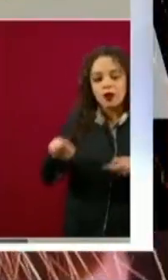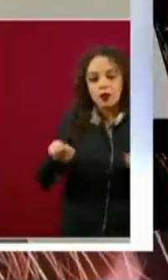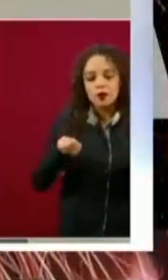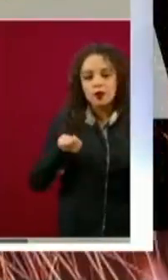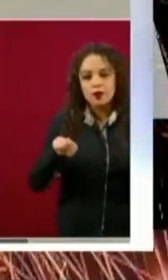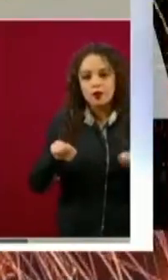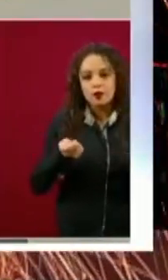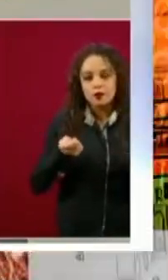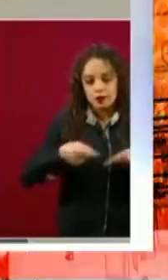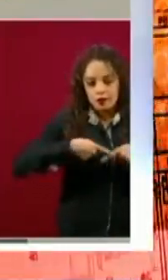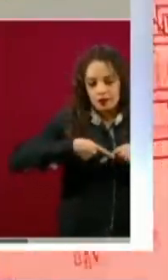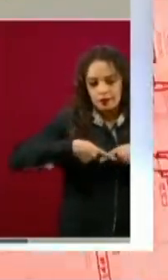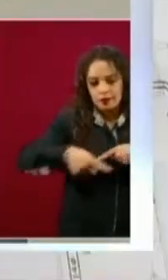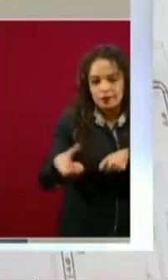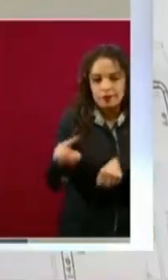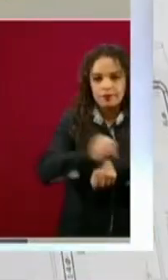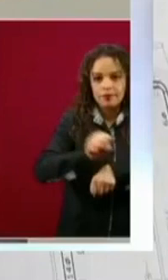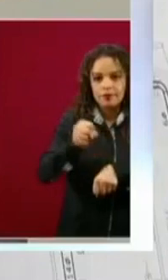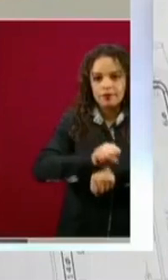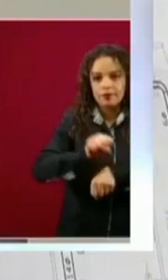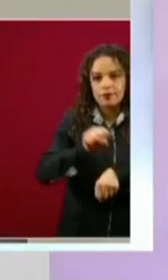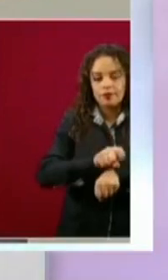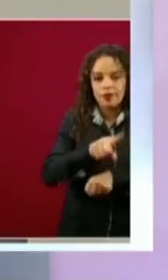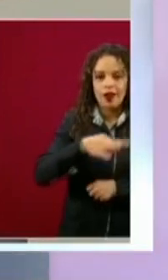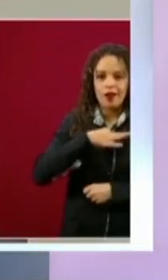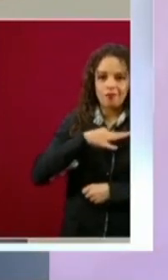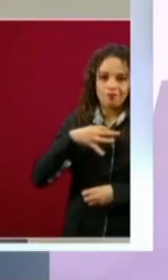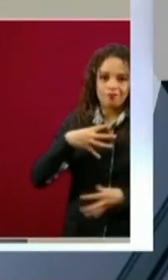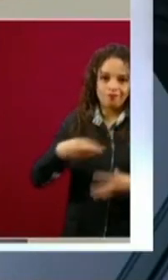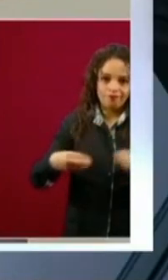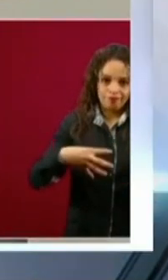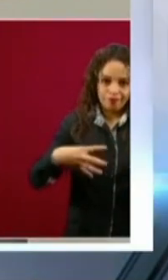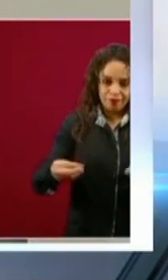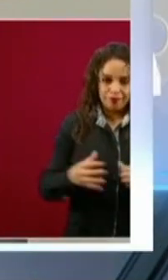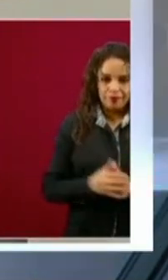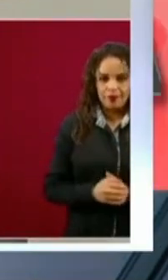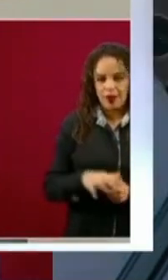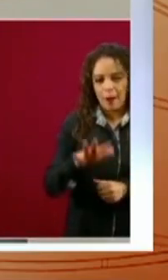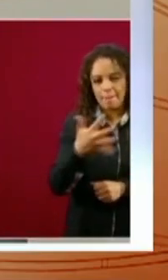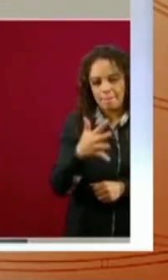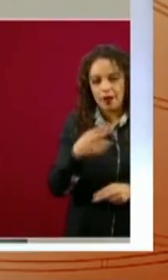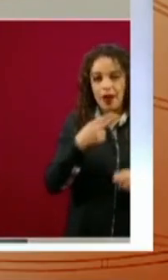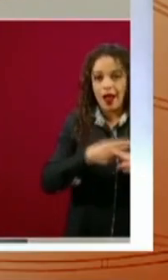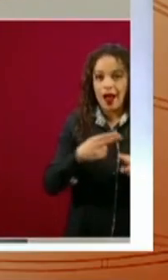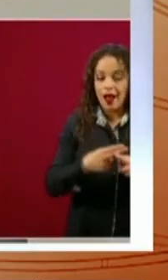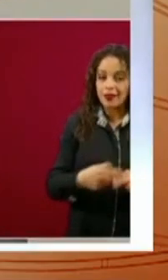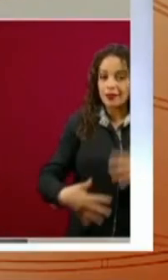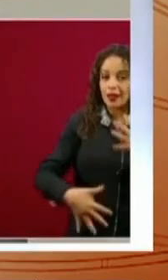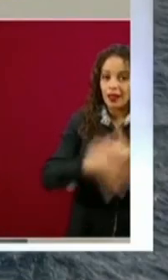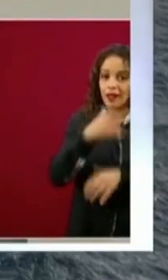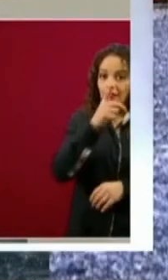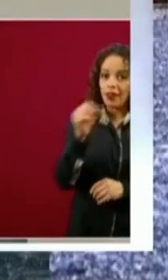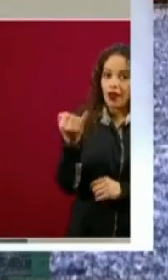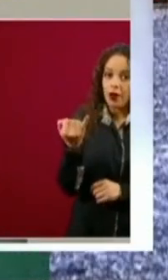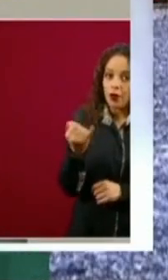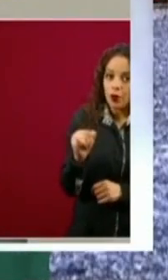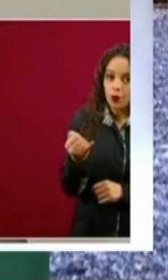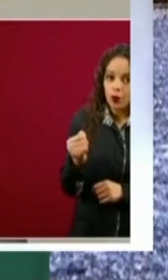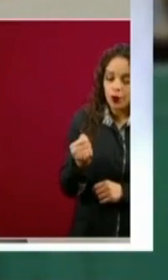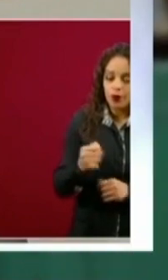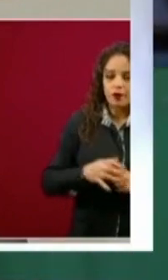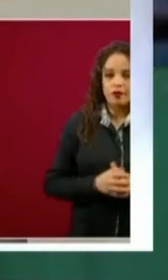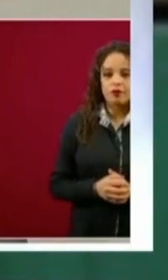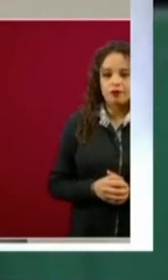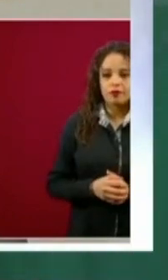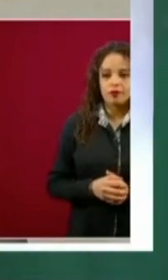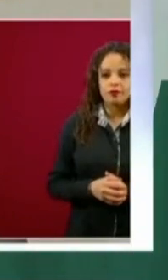las siguientes semanas, concretamente por lo menos hasta el 15 de junio, en donde anticipamos que varias